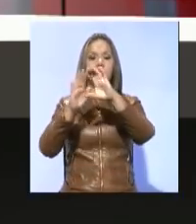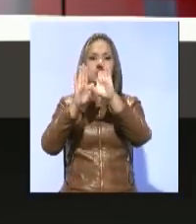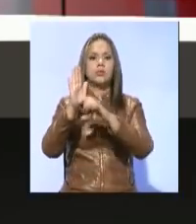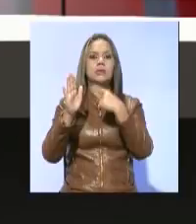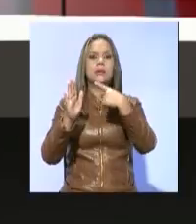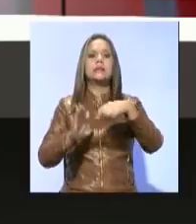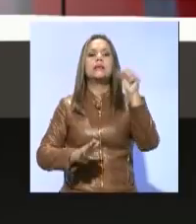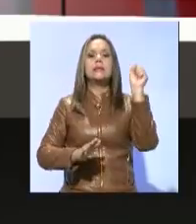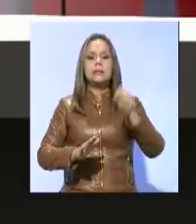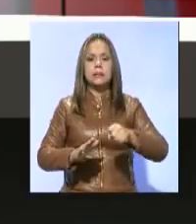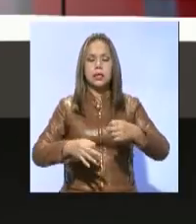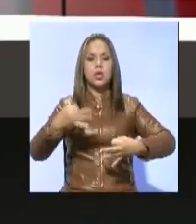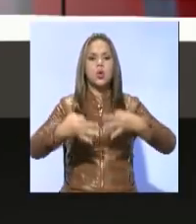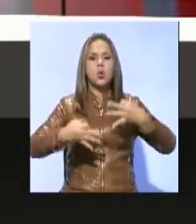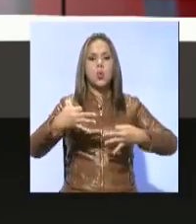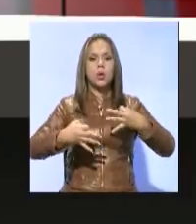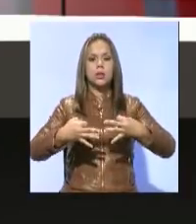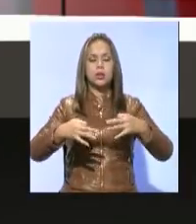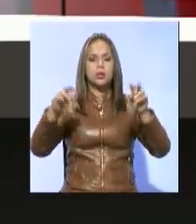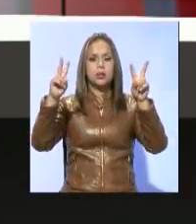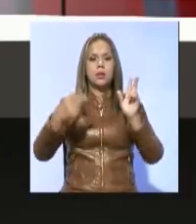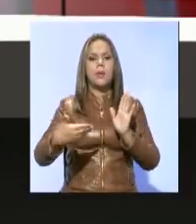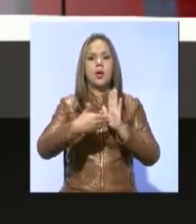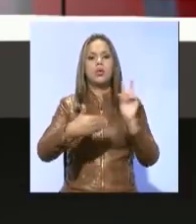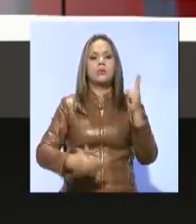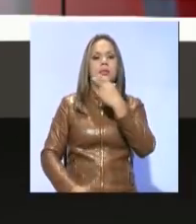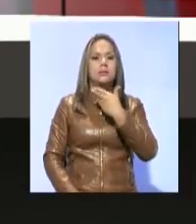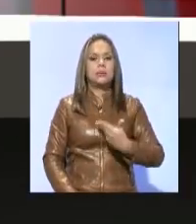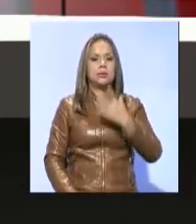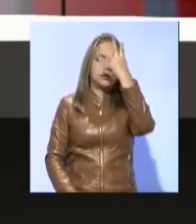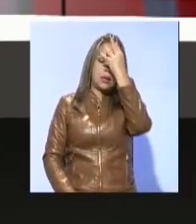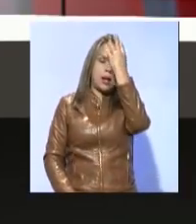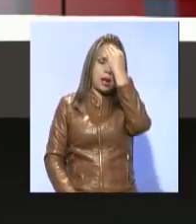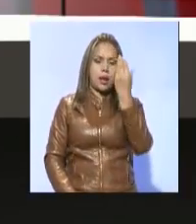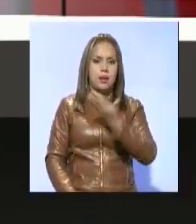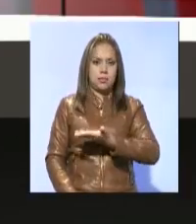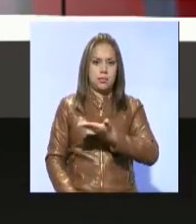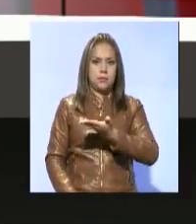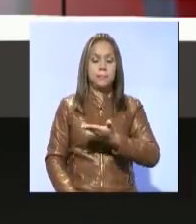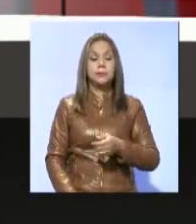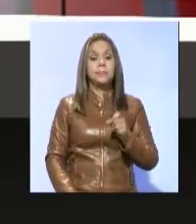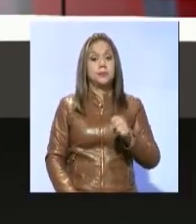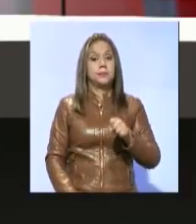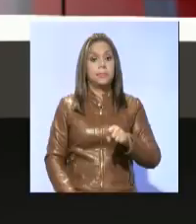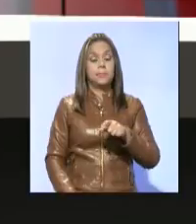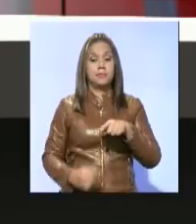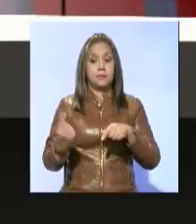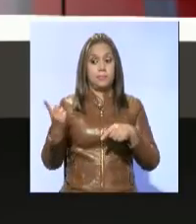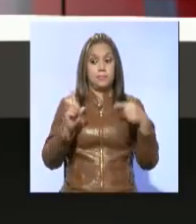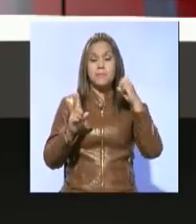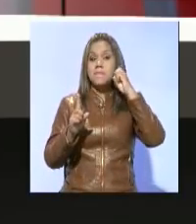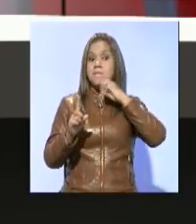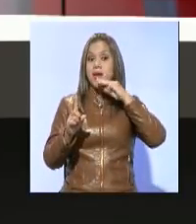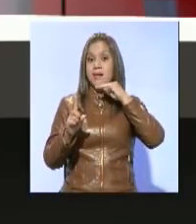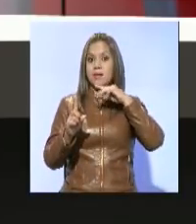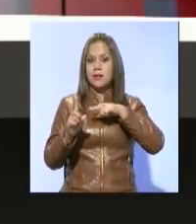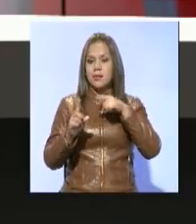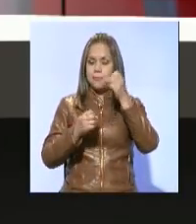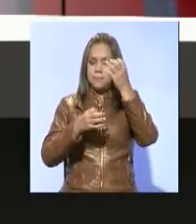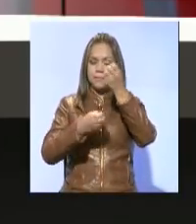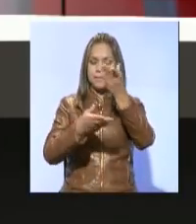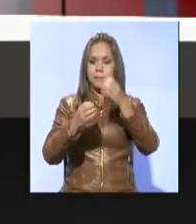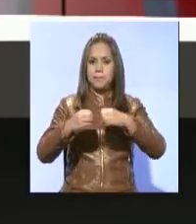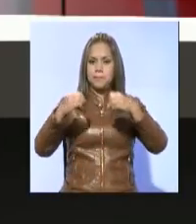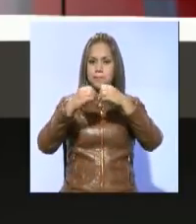Constitucional respecto del trámite del juicio político contra el vicepresidente Jorge Glass. Mariela Logroño nos amplía la información